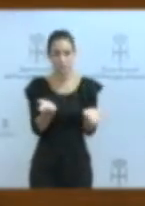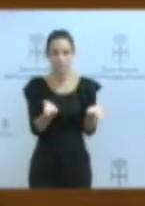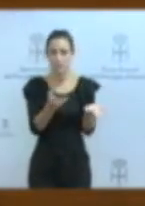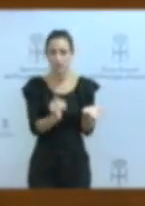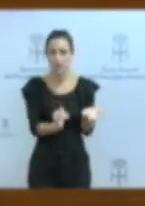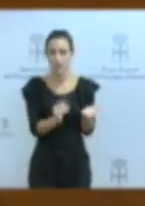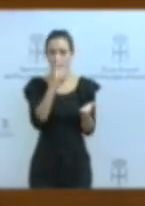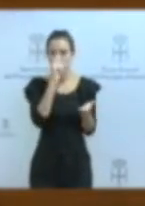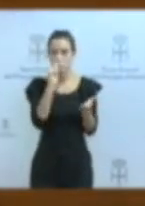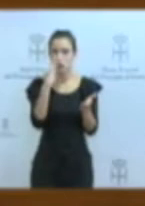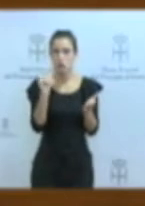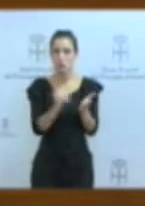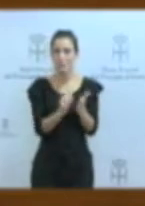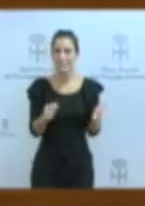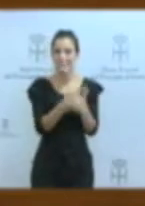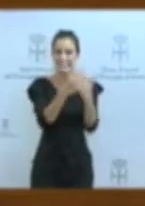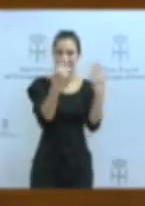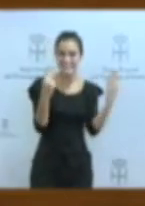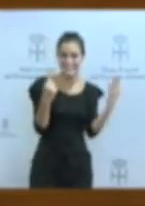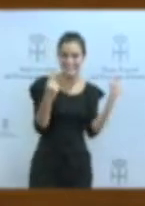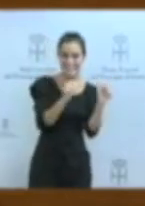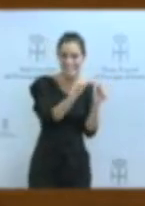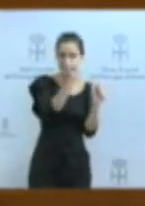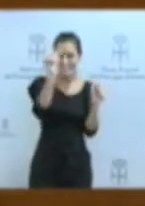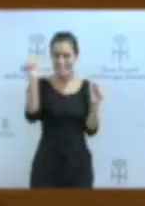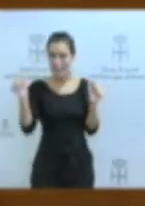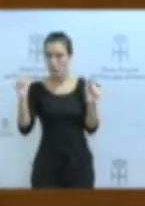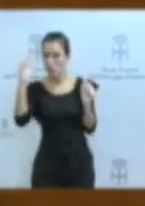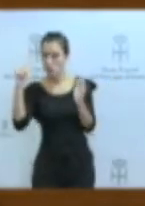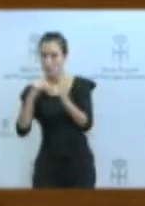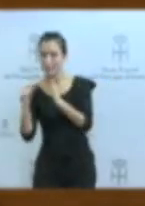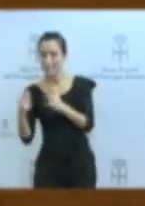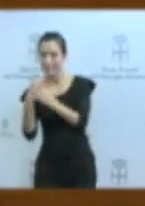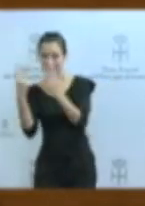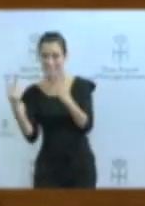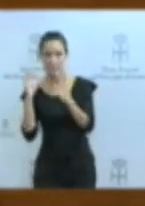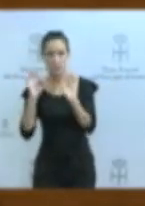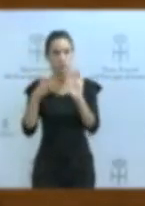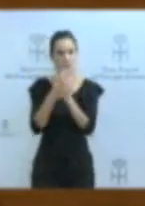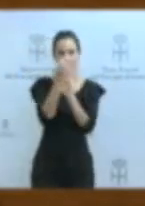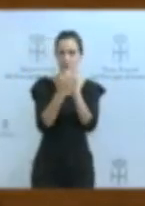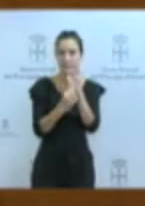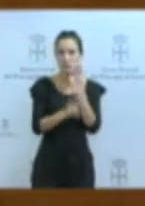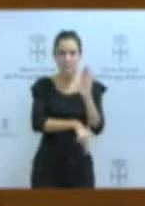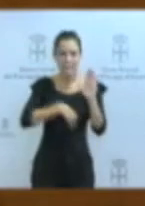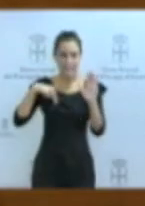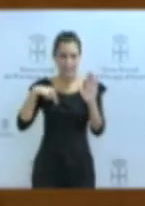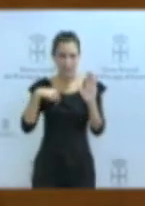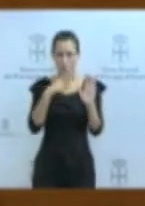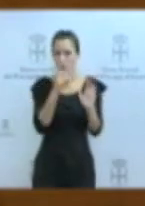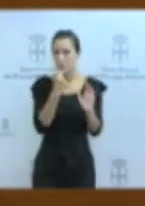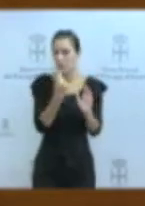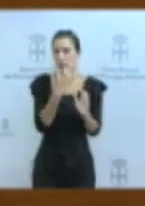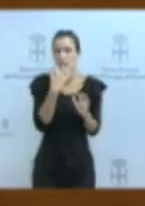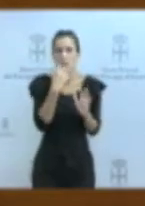2016-2017. Estos son listados de carácter oficial, por poner un ejemplo de los datos que hemos manejado, ¿no? En cuanto